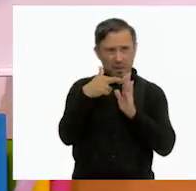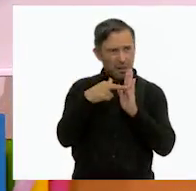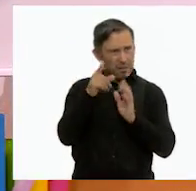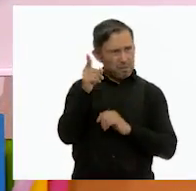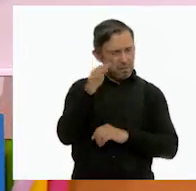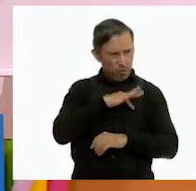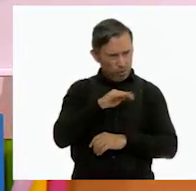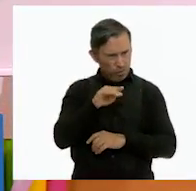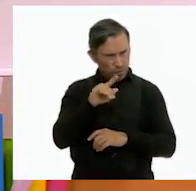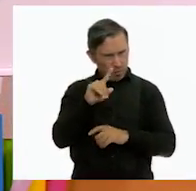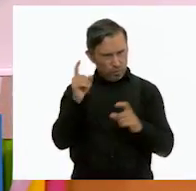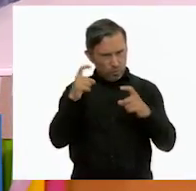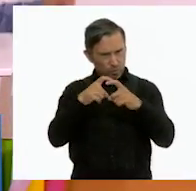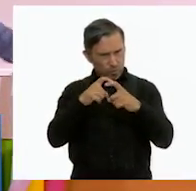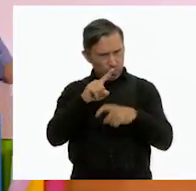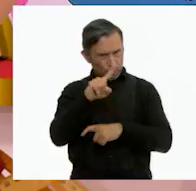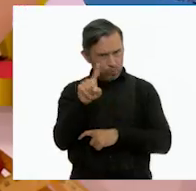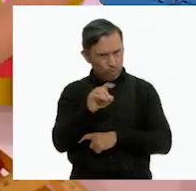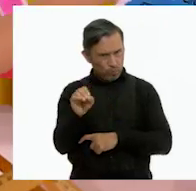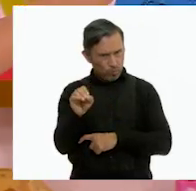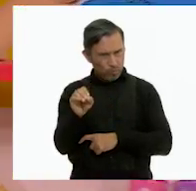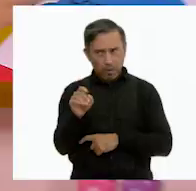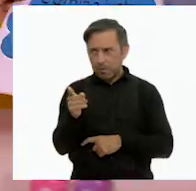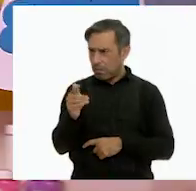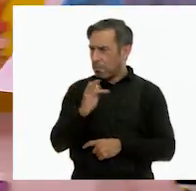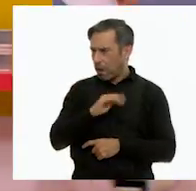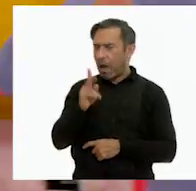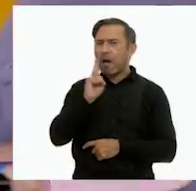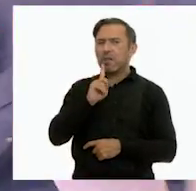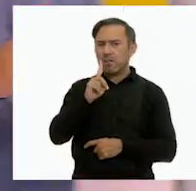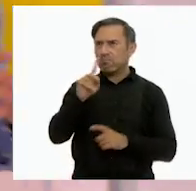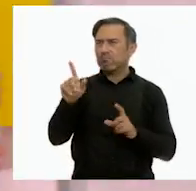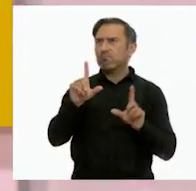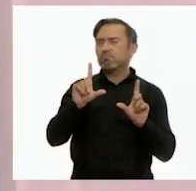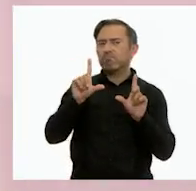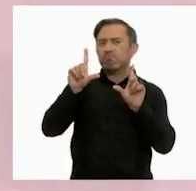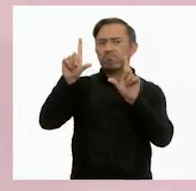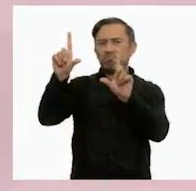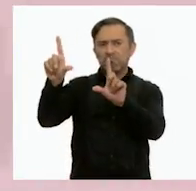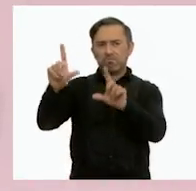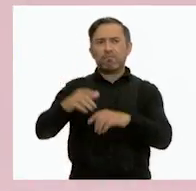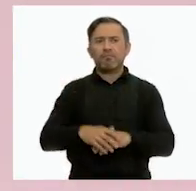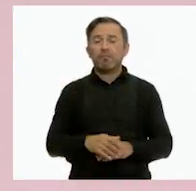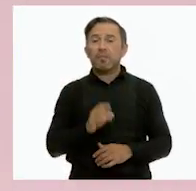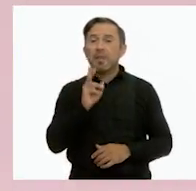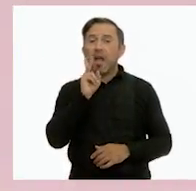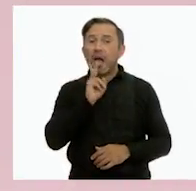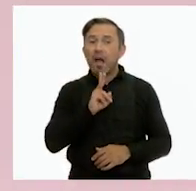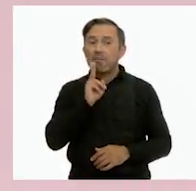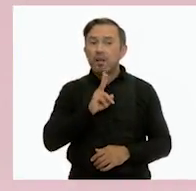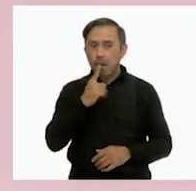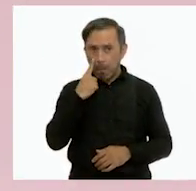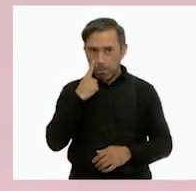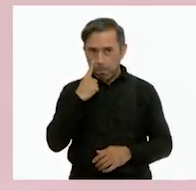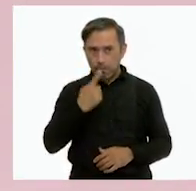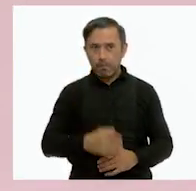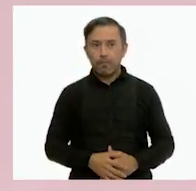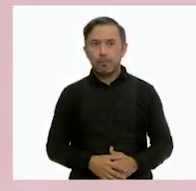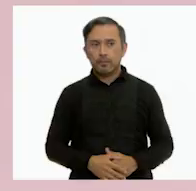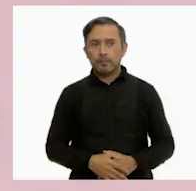zoológico. Colócala en el zoológico. A ver, vamos a ver.